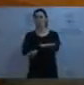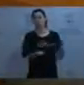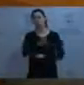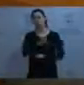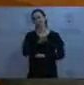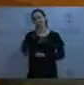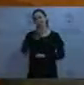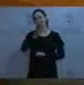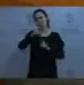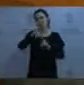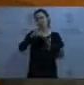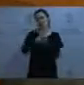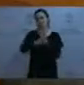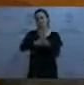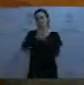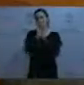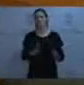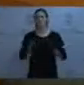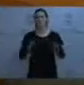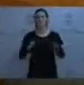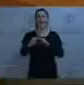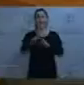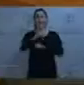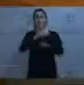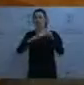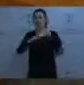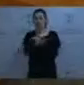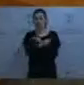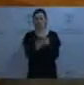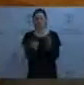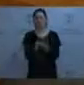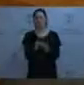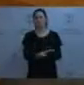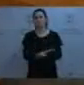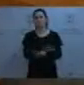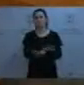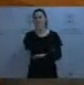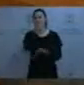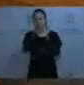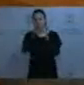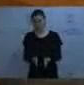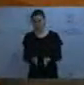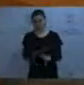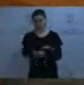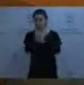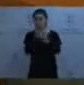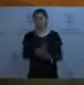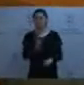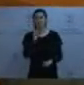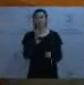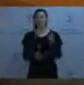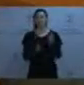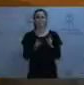que fue el último encuentro, o desencuentro mejor, con el ministro, y donde hemos decidido entonces hacerlo como lo hemos